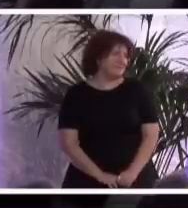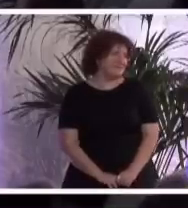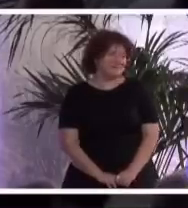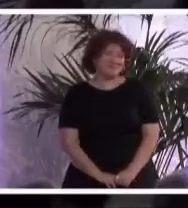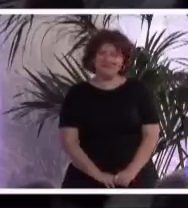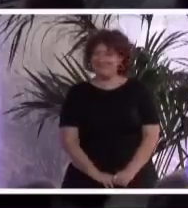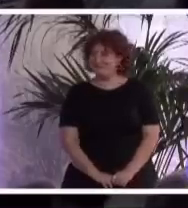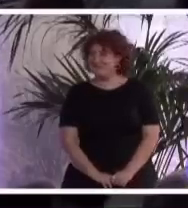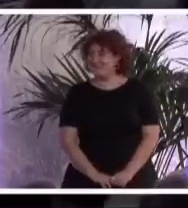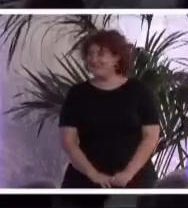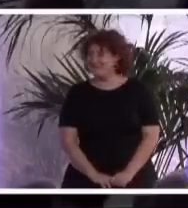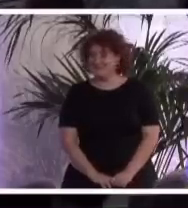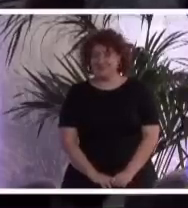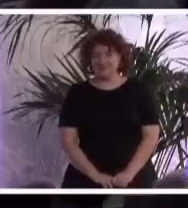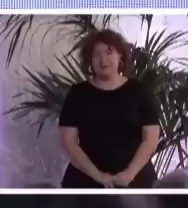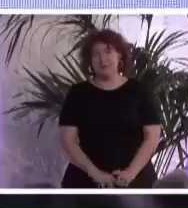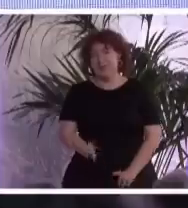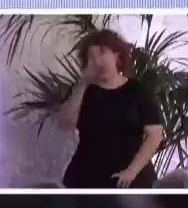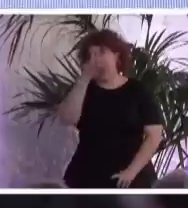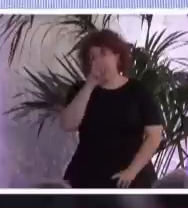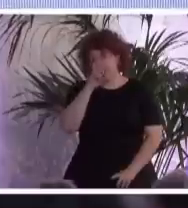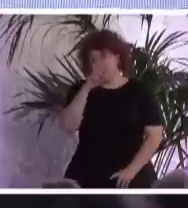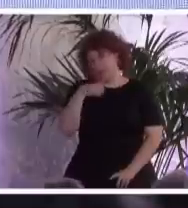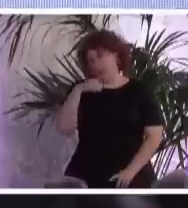recordad un poco